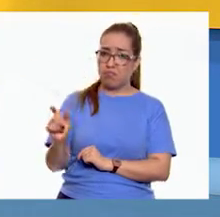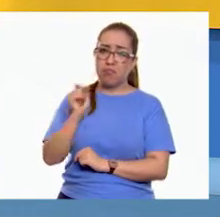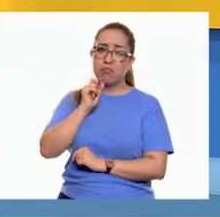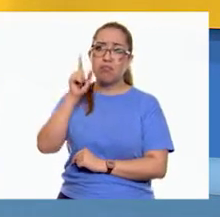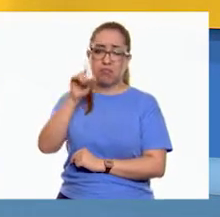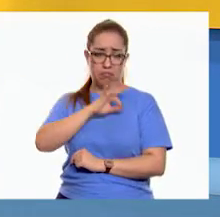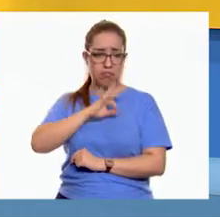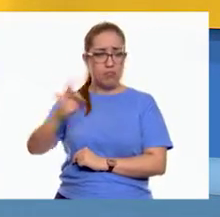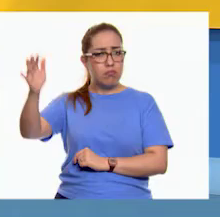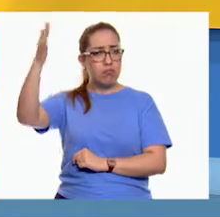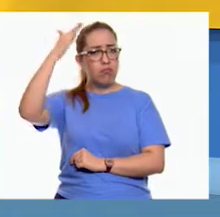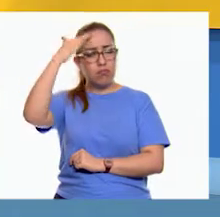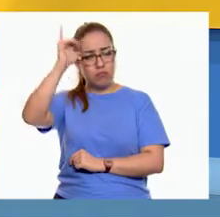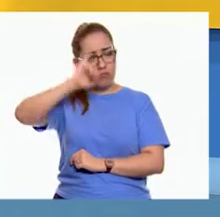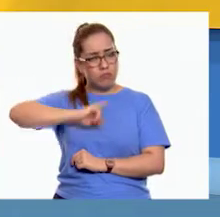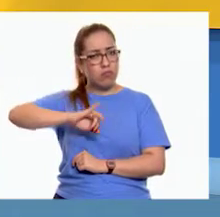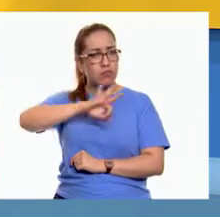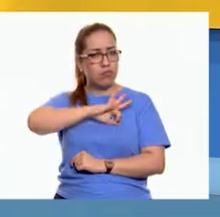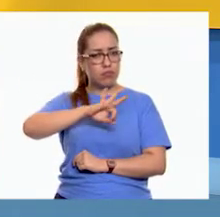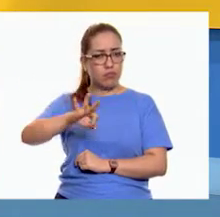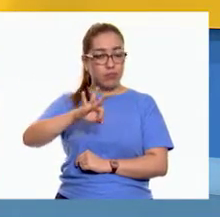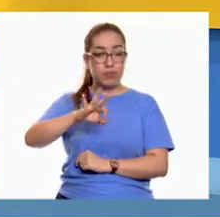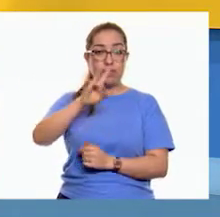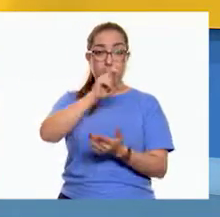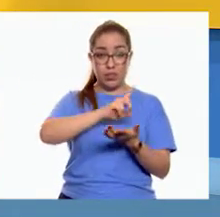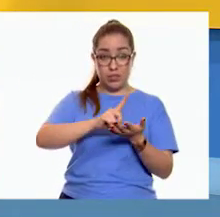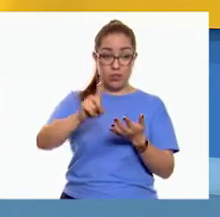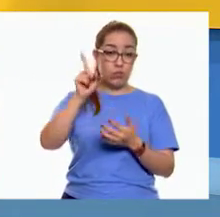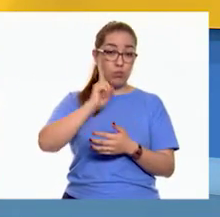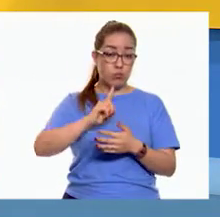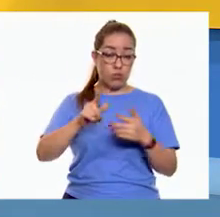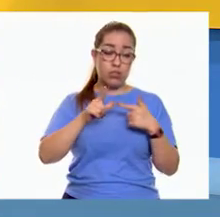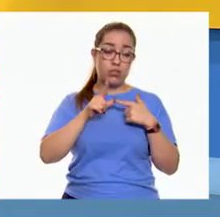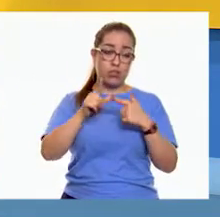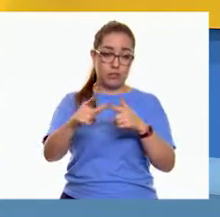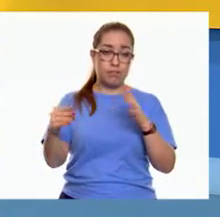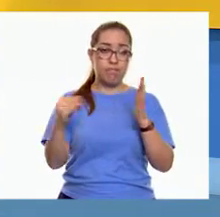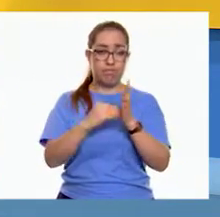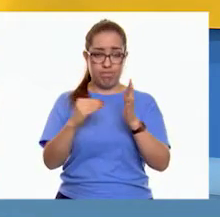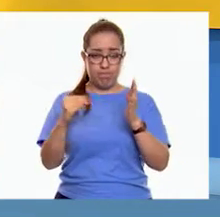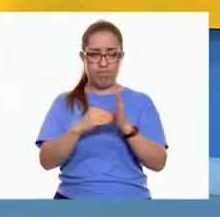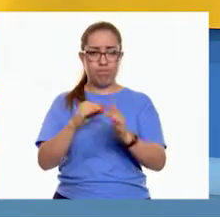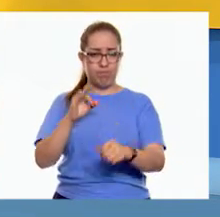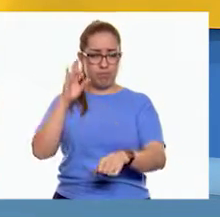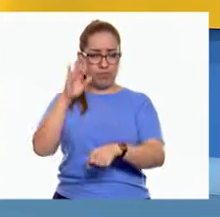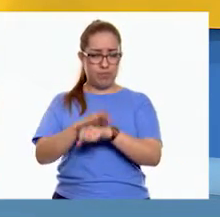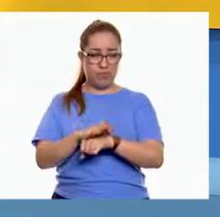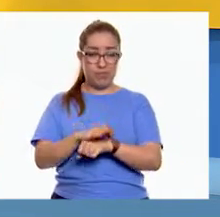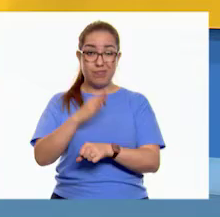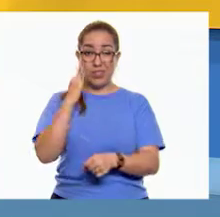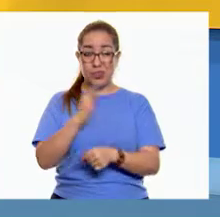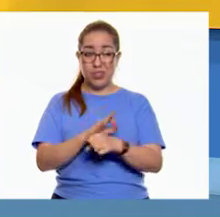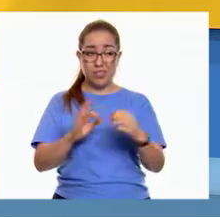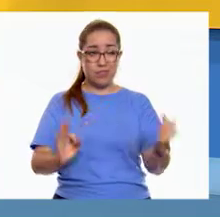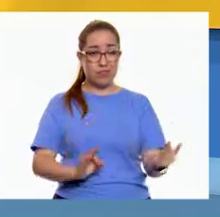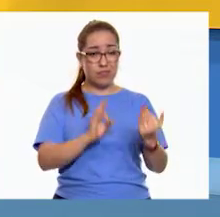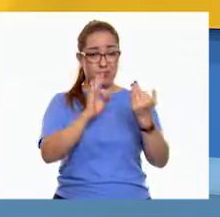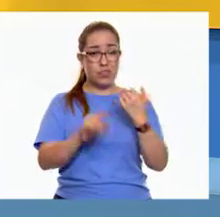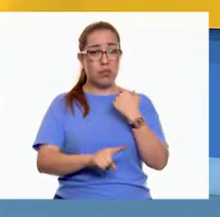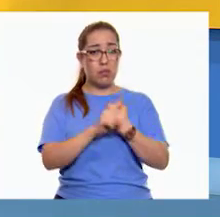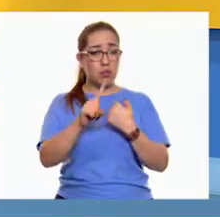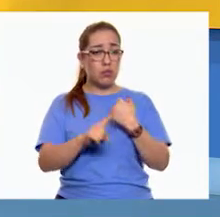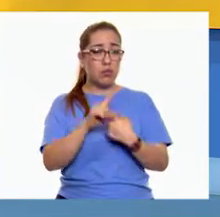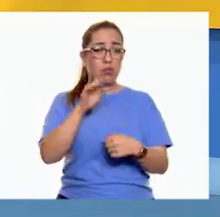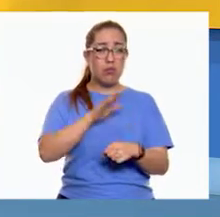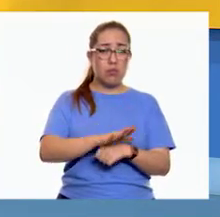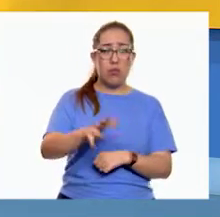Los movimientos a favor de los derechos de las mujeres continúan hasta nuestros días y aunque nos enfrentamos a problemas muy serios como el